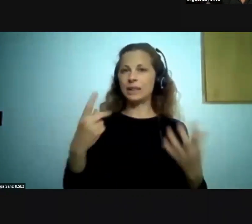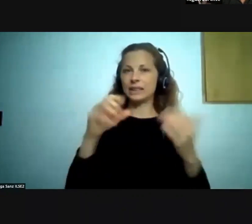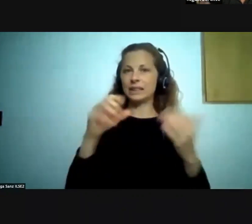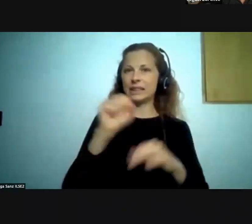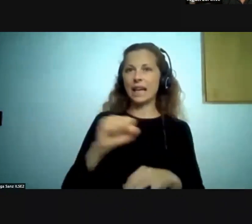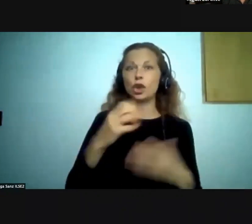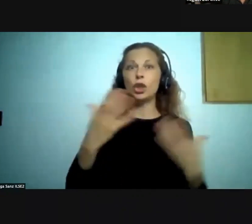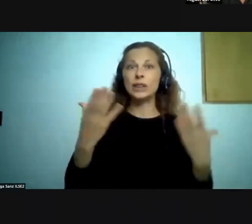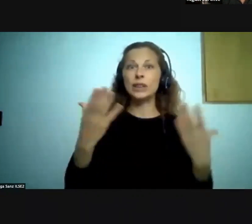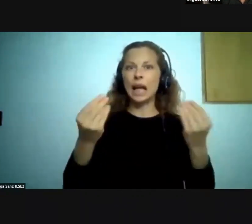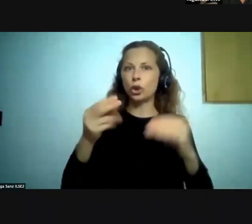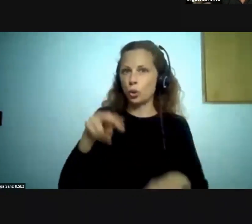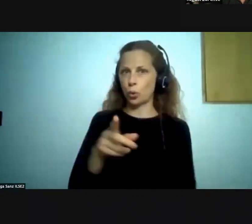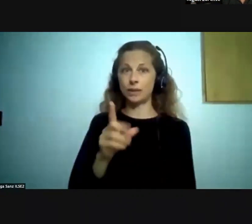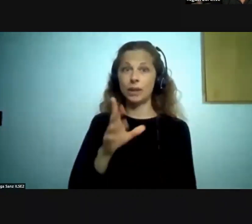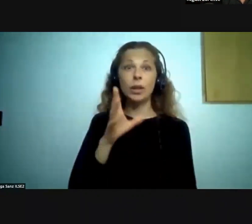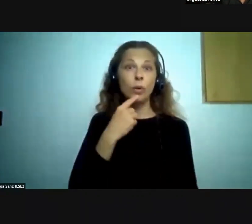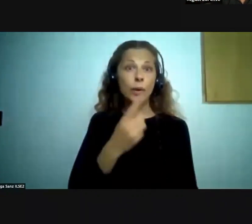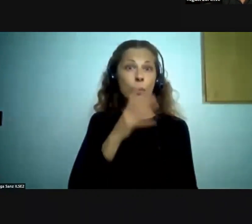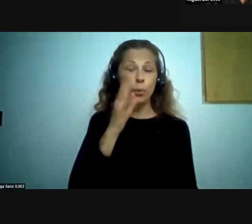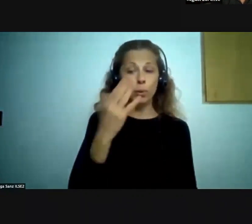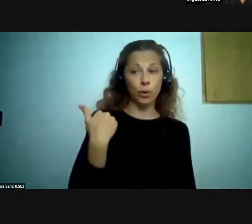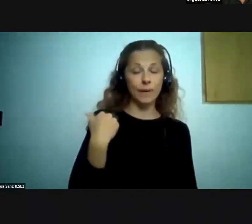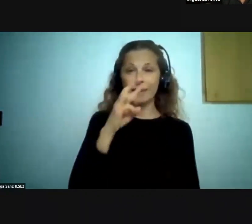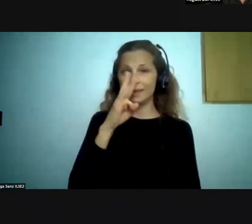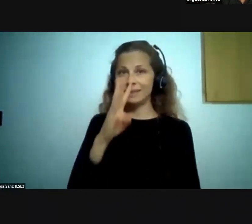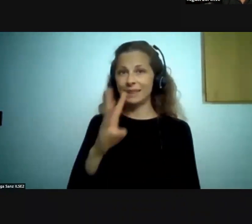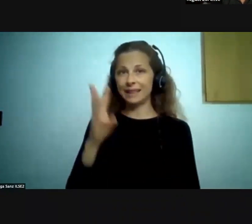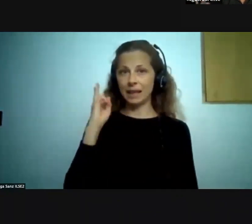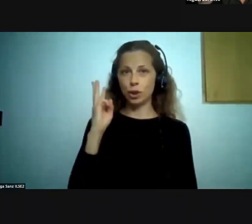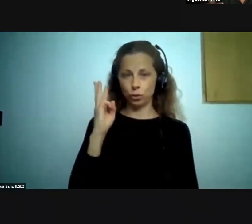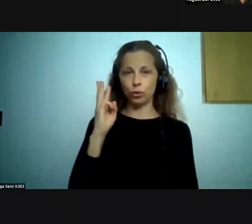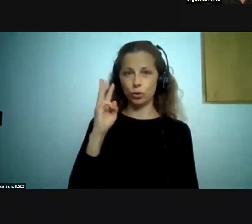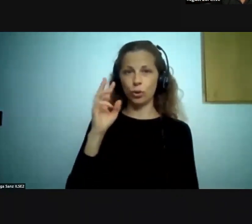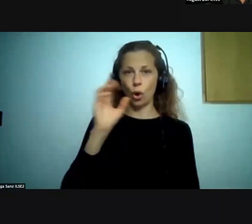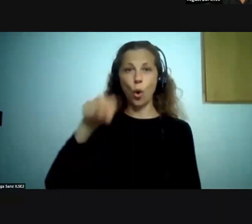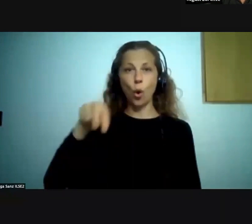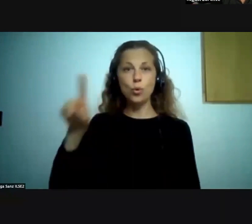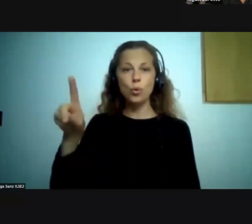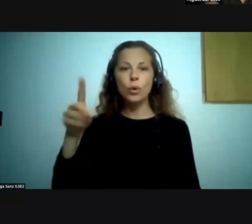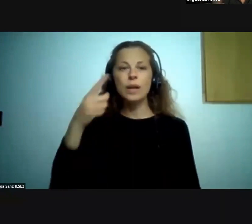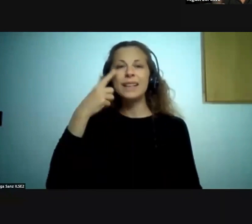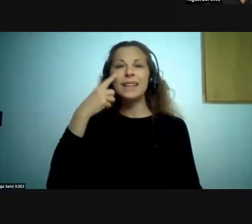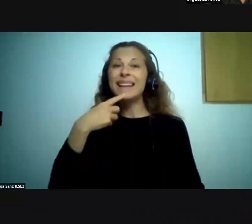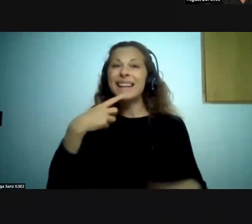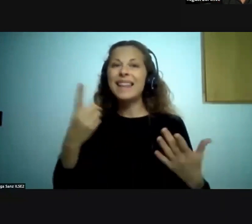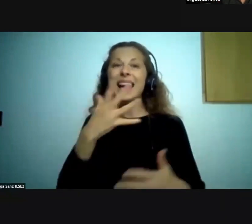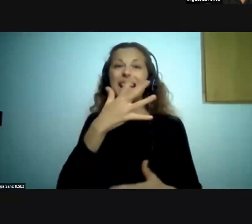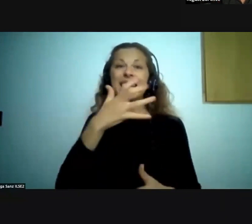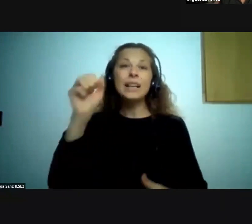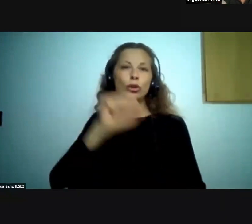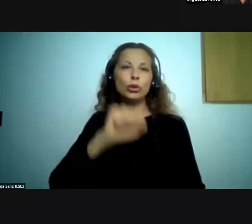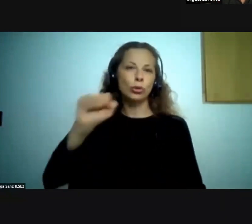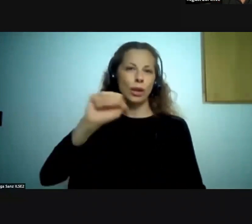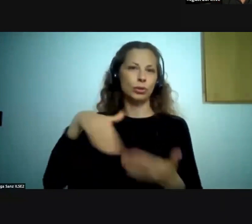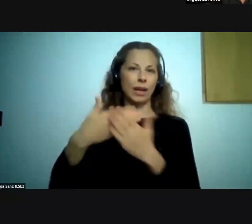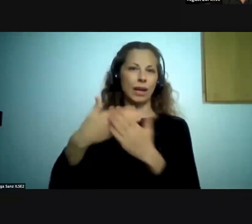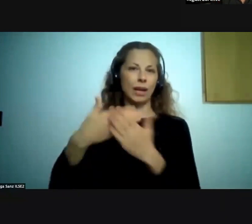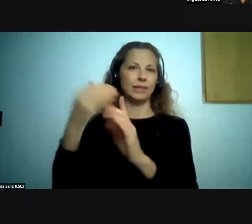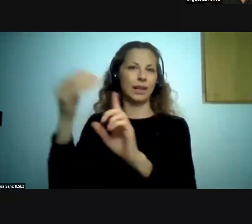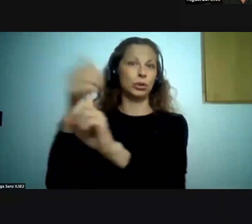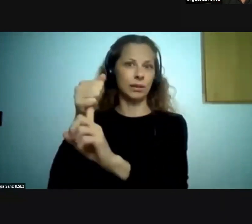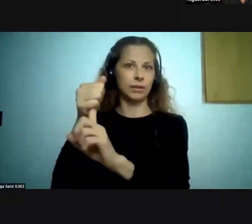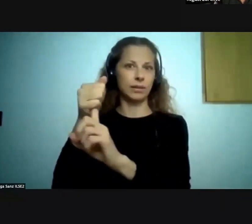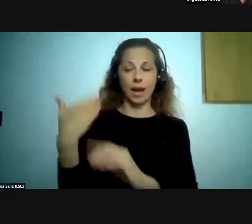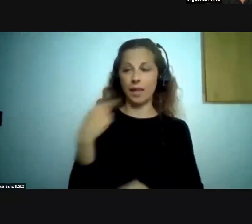hace escasamente 3 años Naciones Unidas dijo que la igualdad real se alcanzaría en 500 años, hace aproximadamente 1 año y medio dijo en